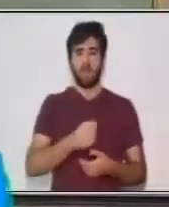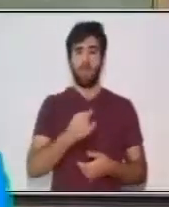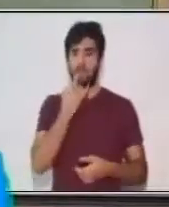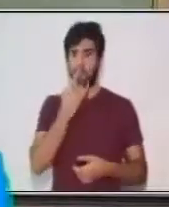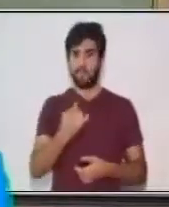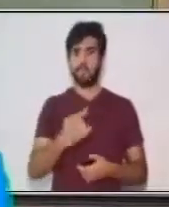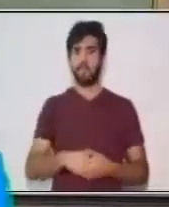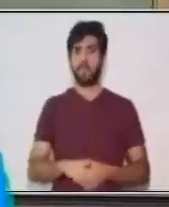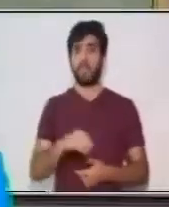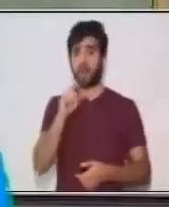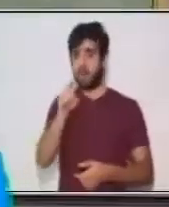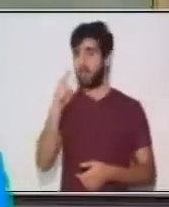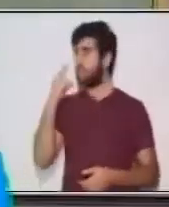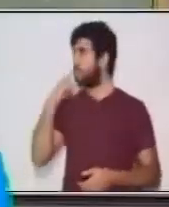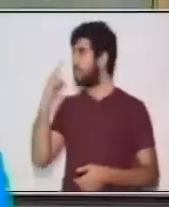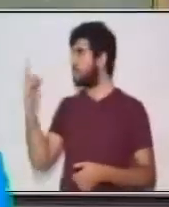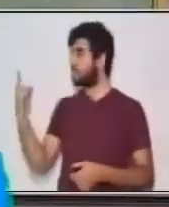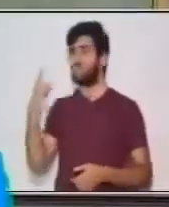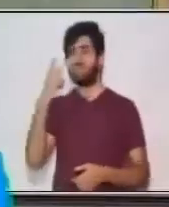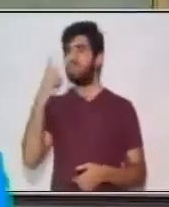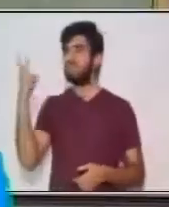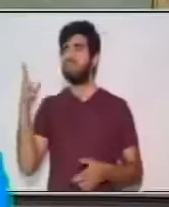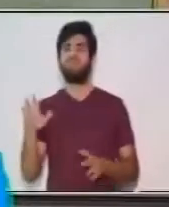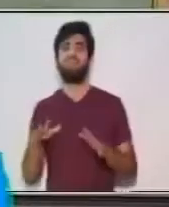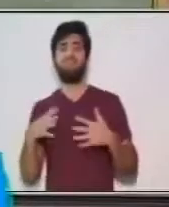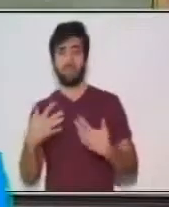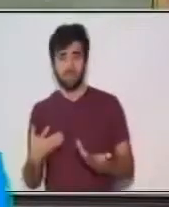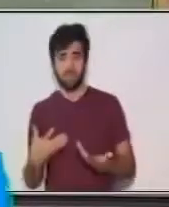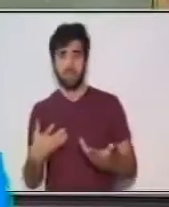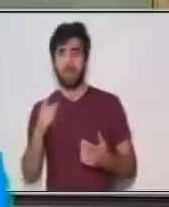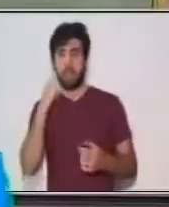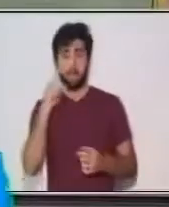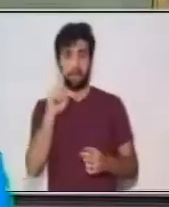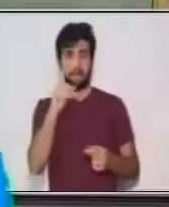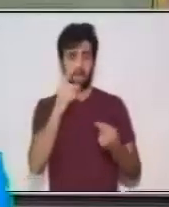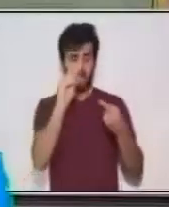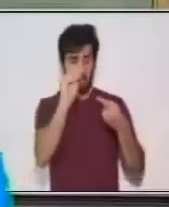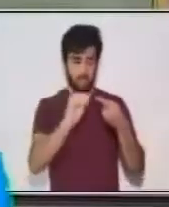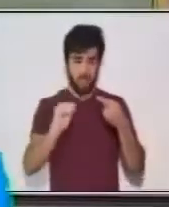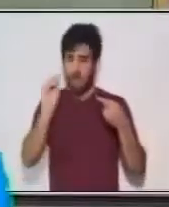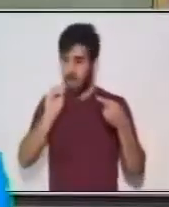observas en la primera parte de